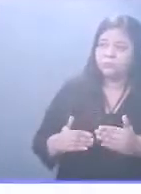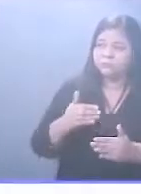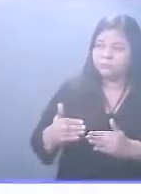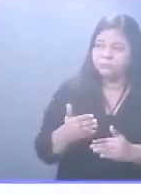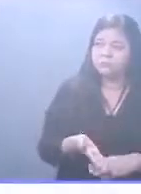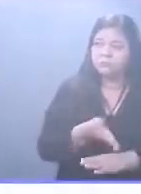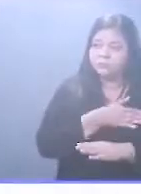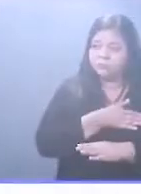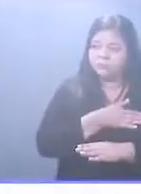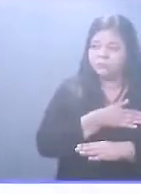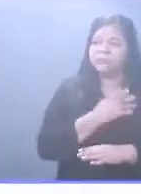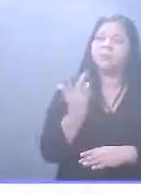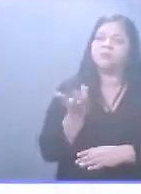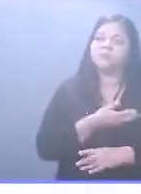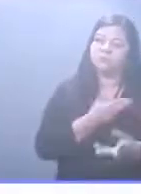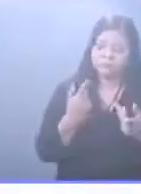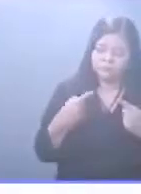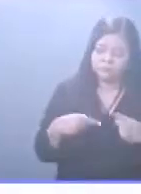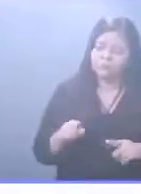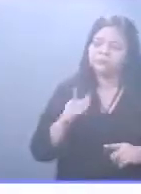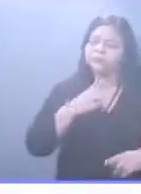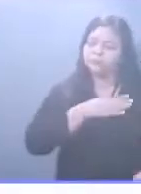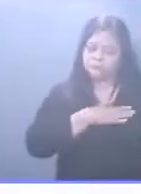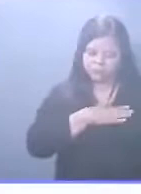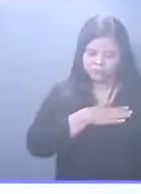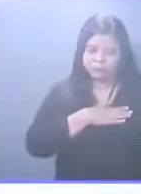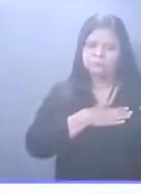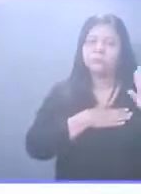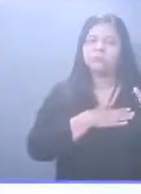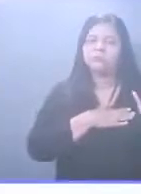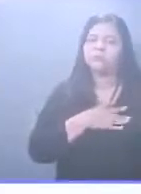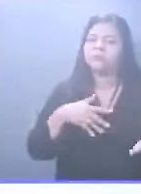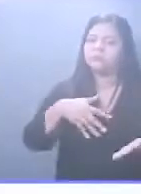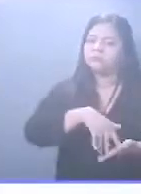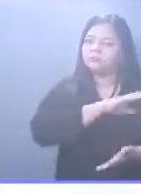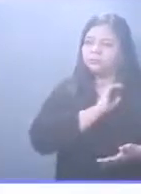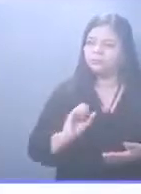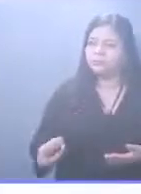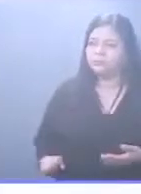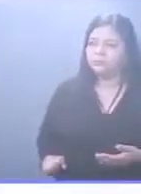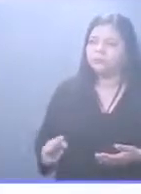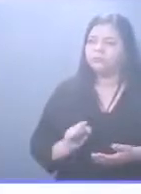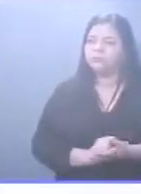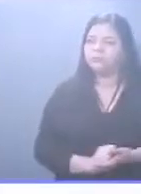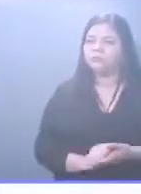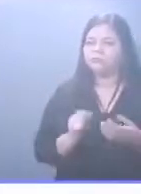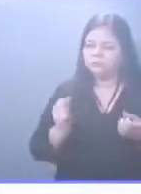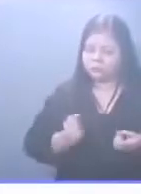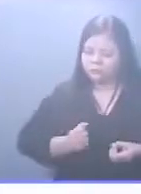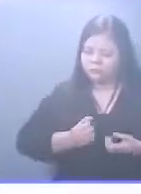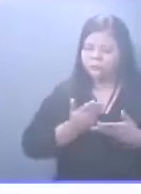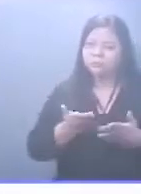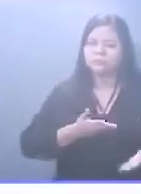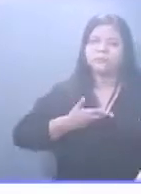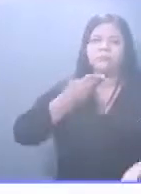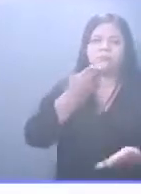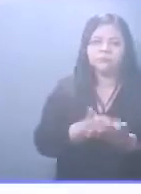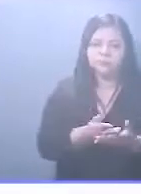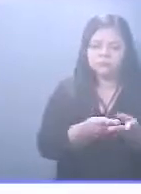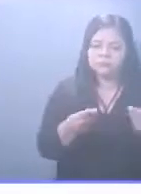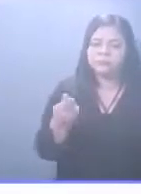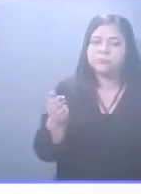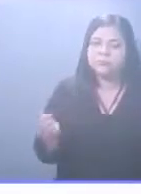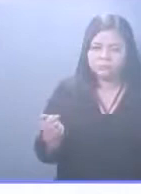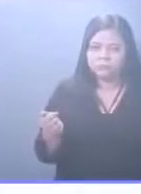anteriormente, seguiremos comprometidos con el pueblo salvadoreño, generando alternativas de